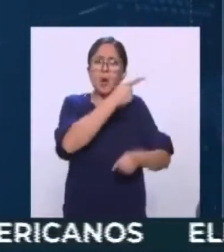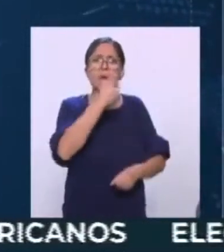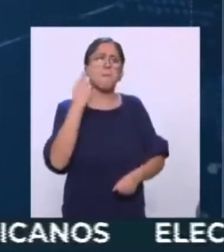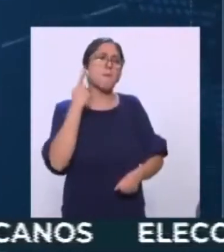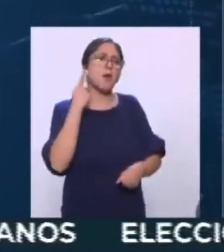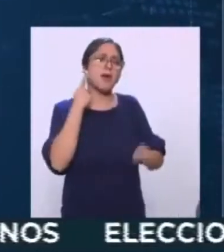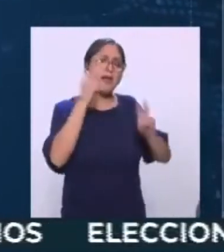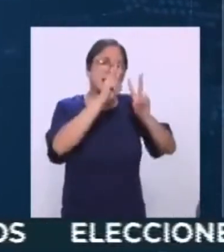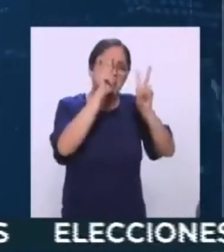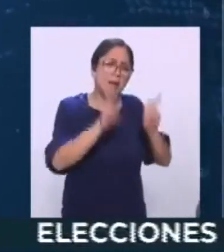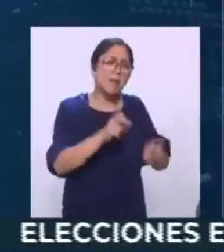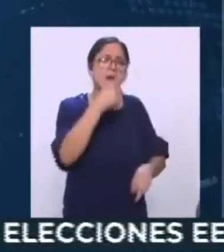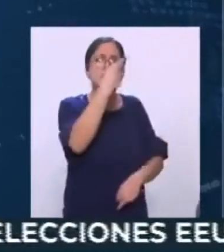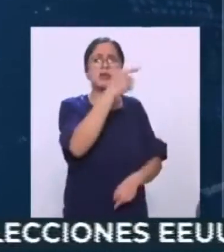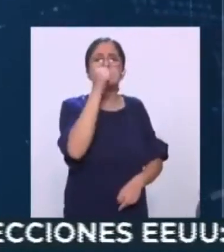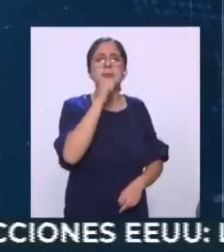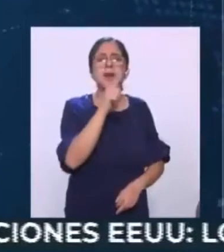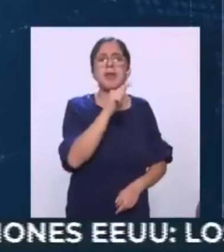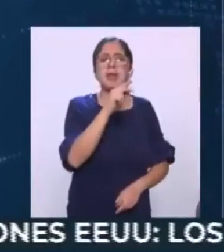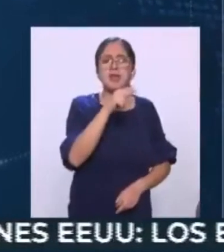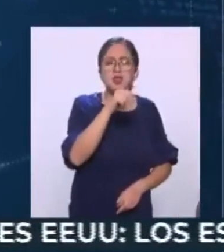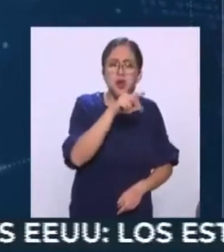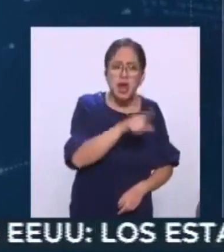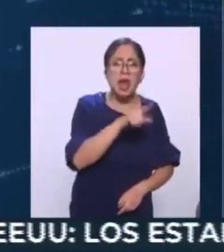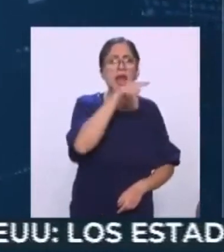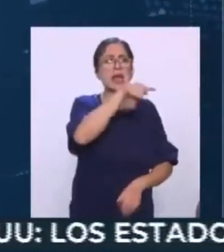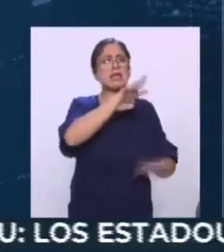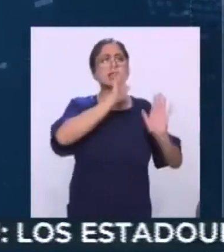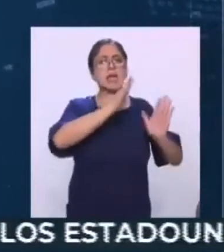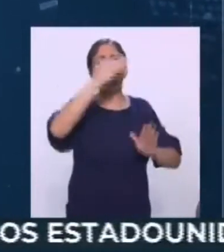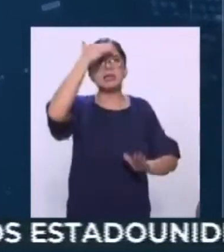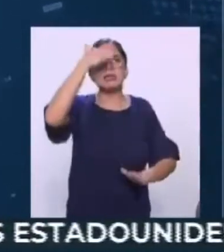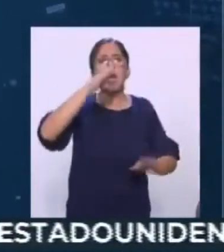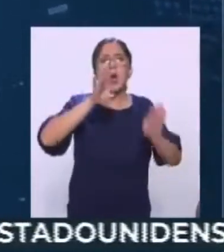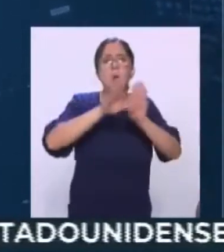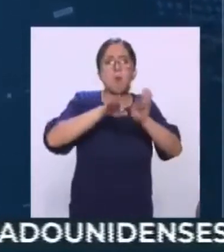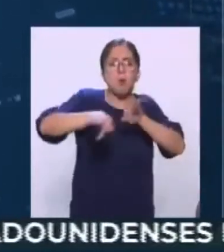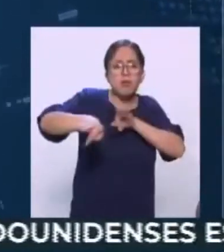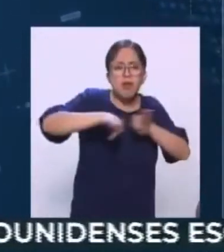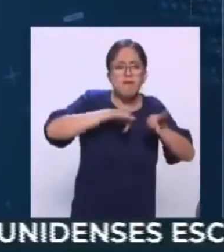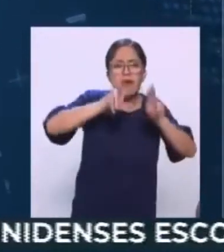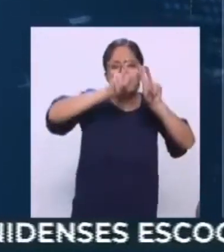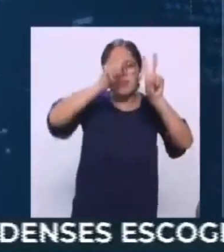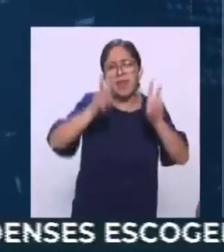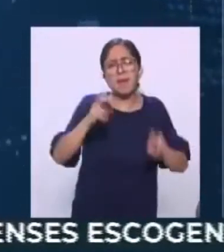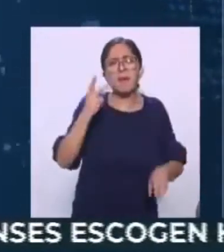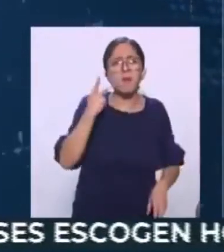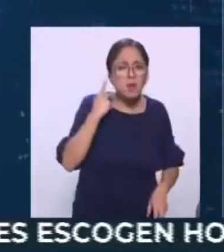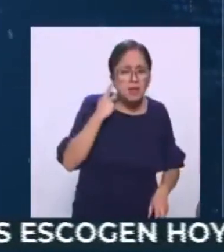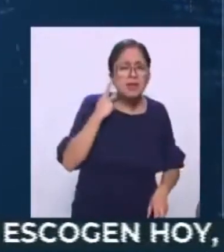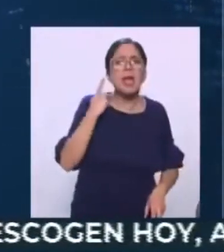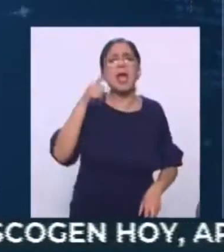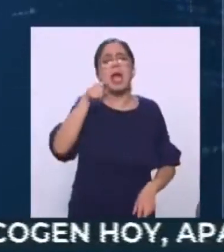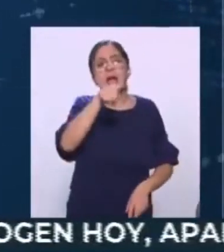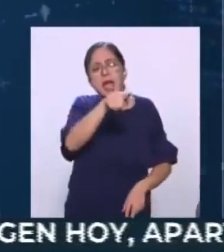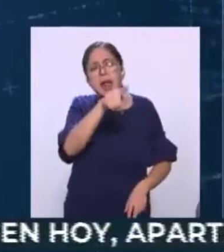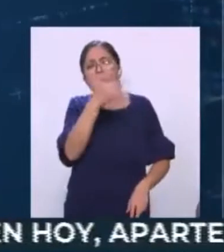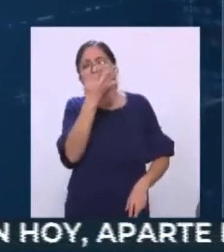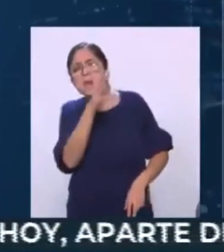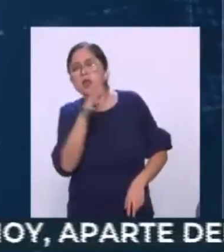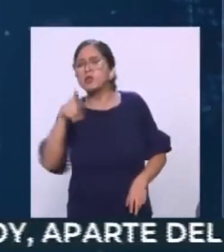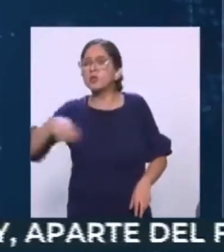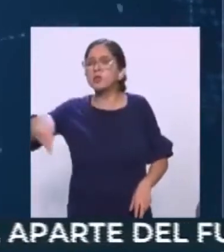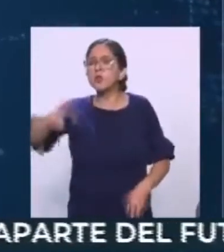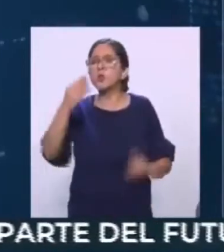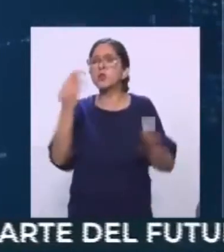muy conocedor de las formas diplomáticas y políticas, y en ese sentido es más previsible que